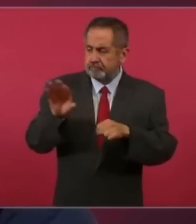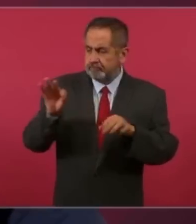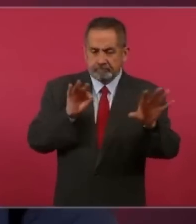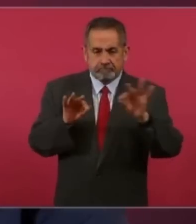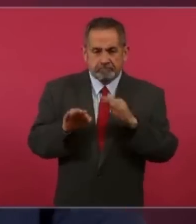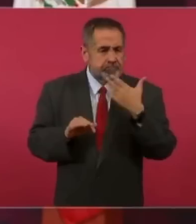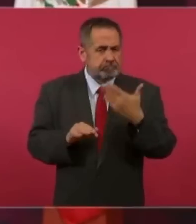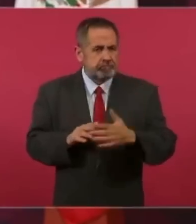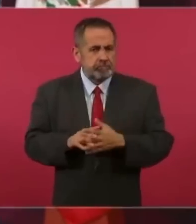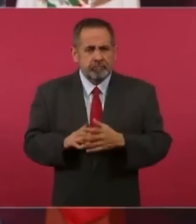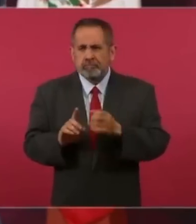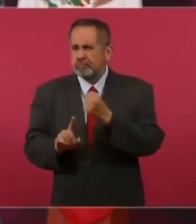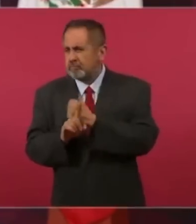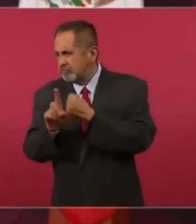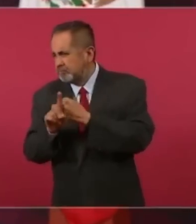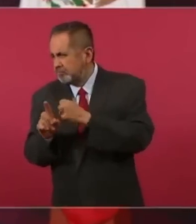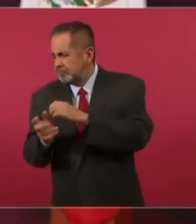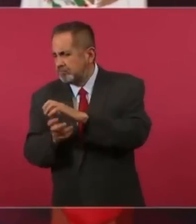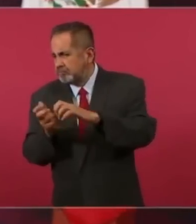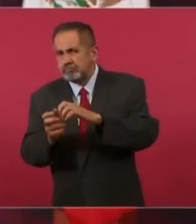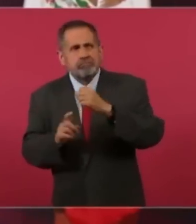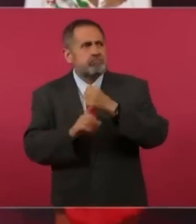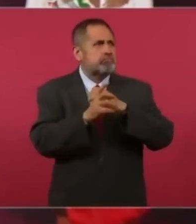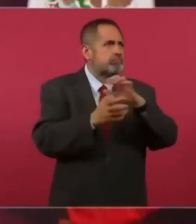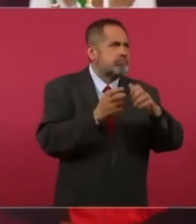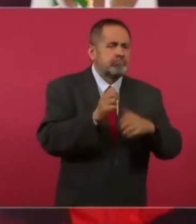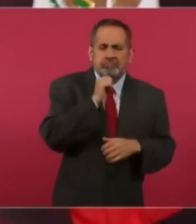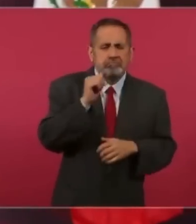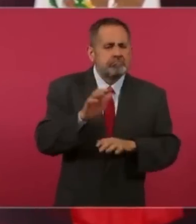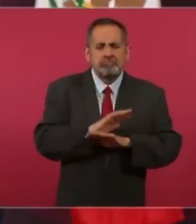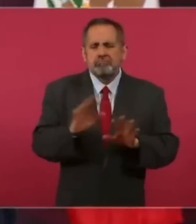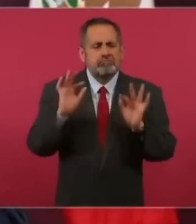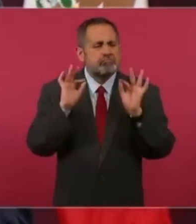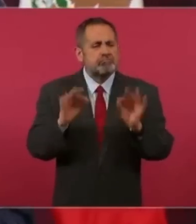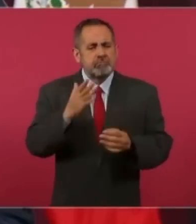No hubo problemas mayores,